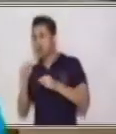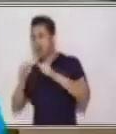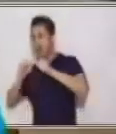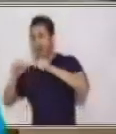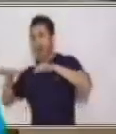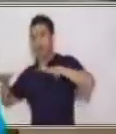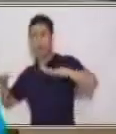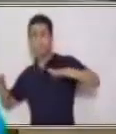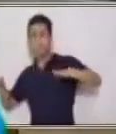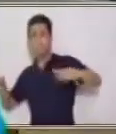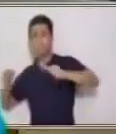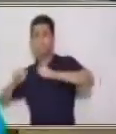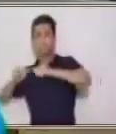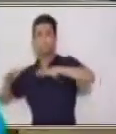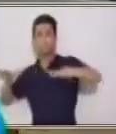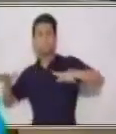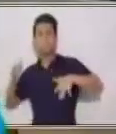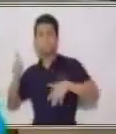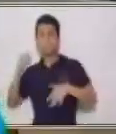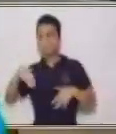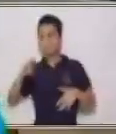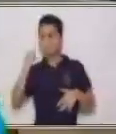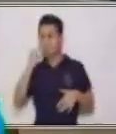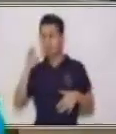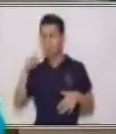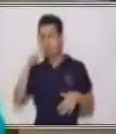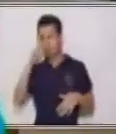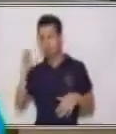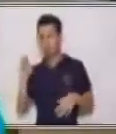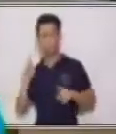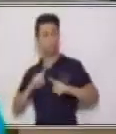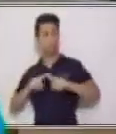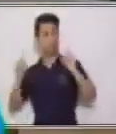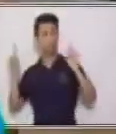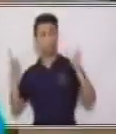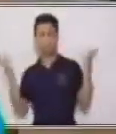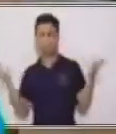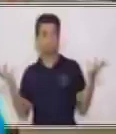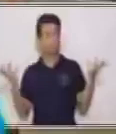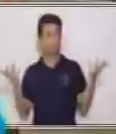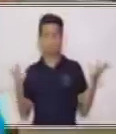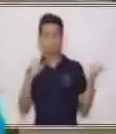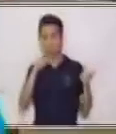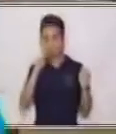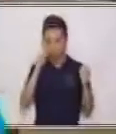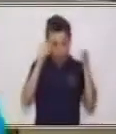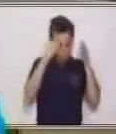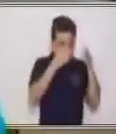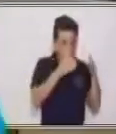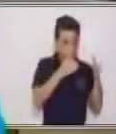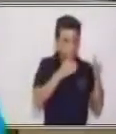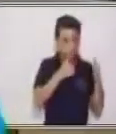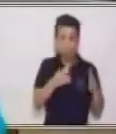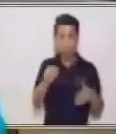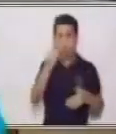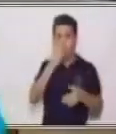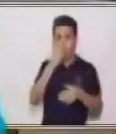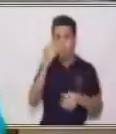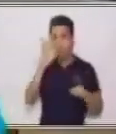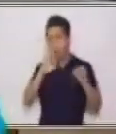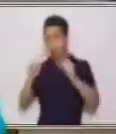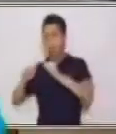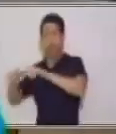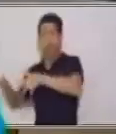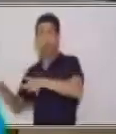tanto, tienes que saber en dónde te vas a enfocar verdaderamente, sobre esos alimentos o sobre esos recursos naturales. Entonces,